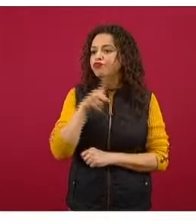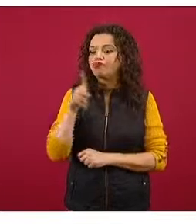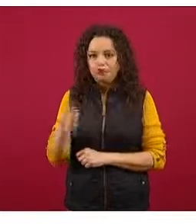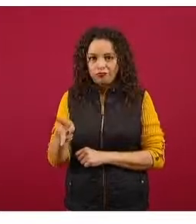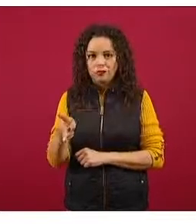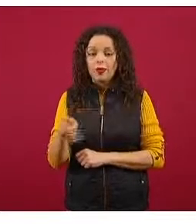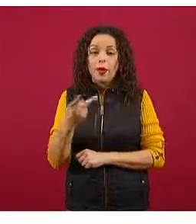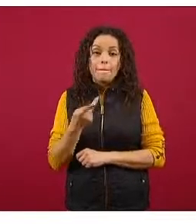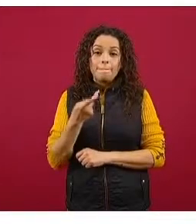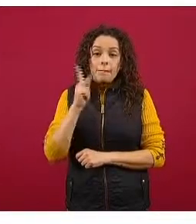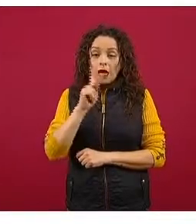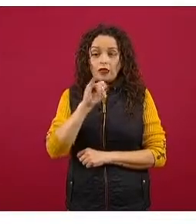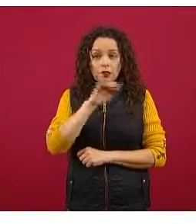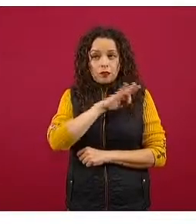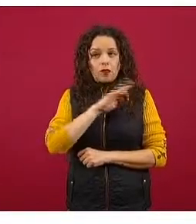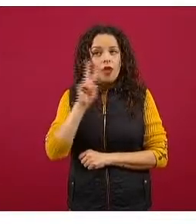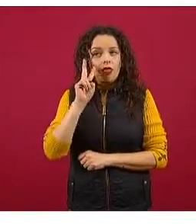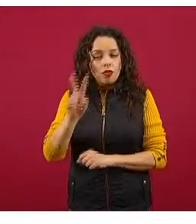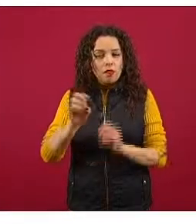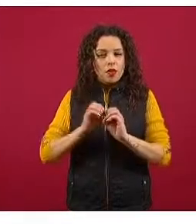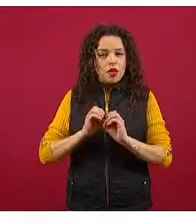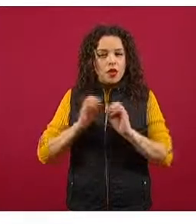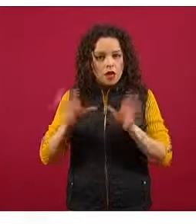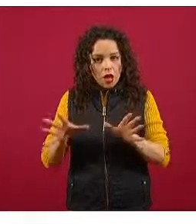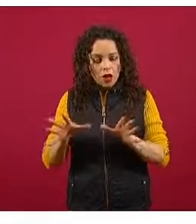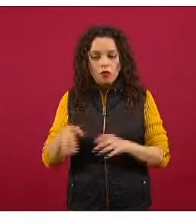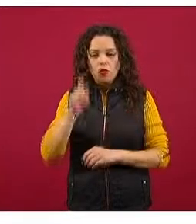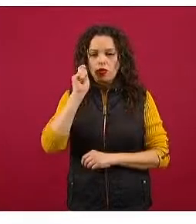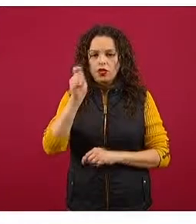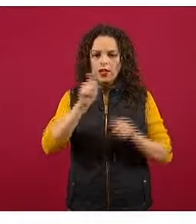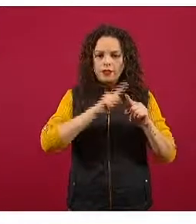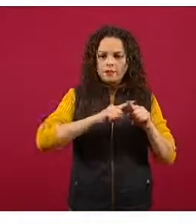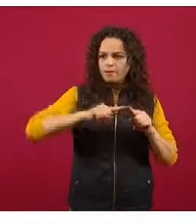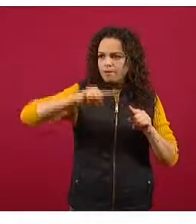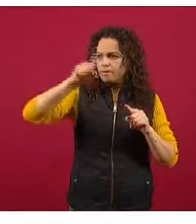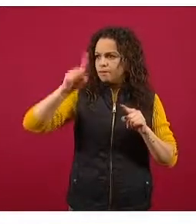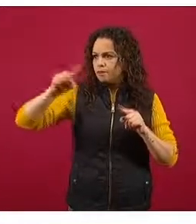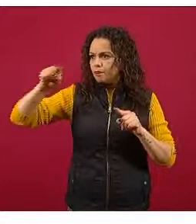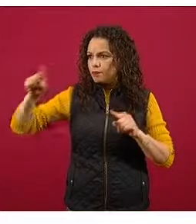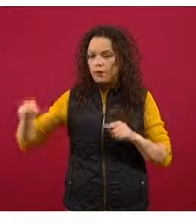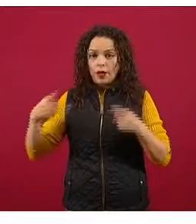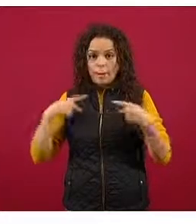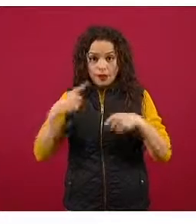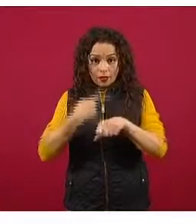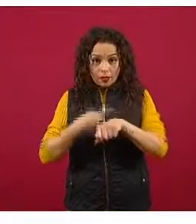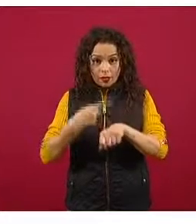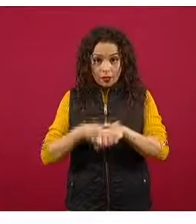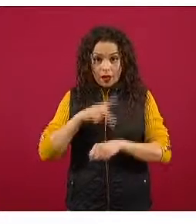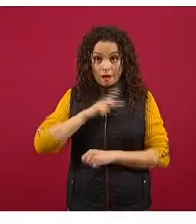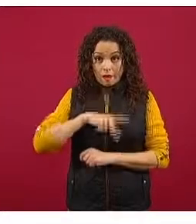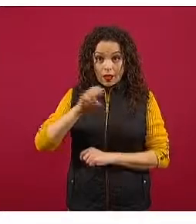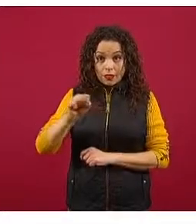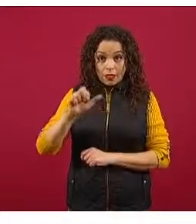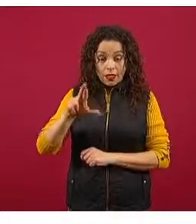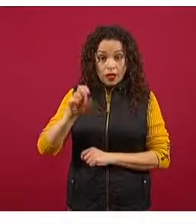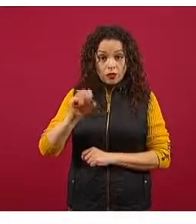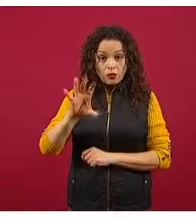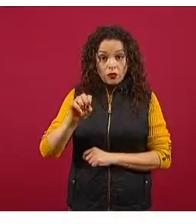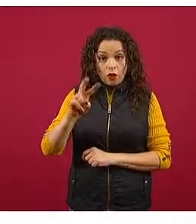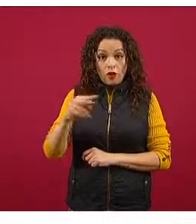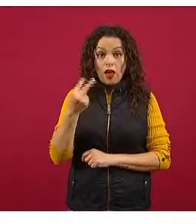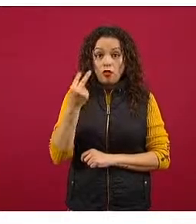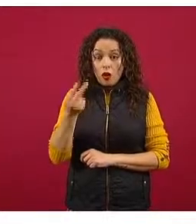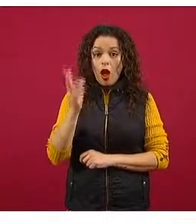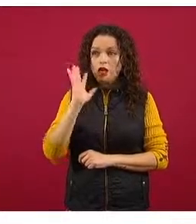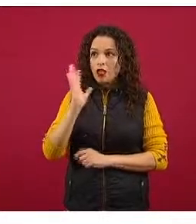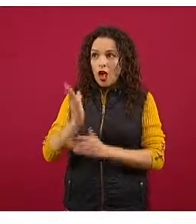observar es cómo, aunque la curva epidémica de casos de virus SARS-CoV-2 ya alcanzó o rebasó